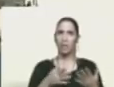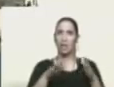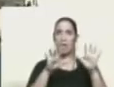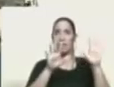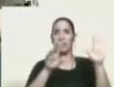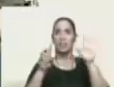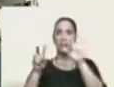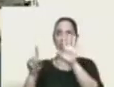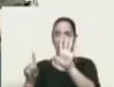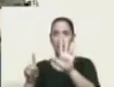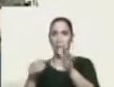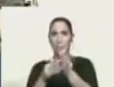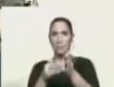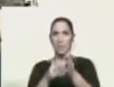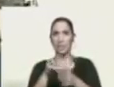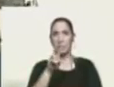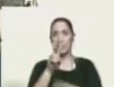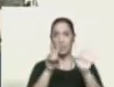16.750,